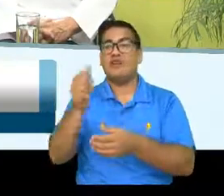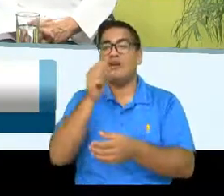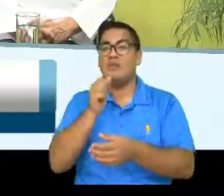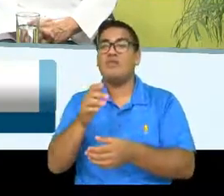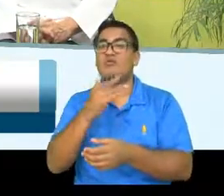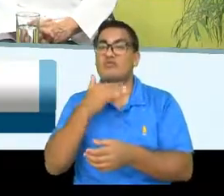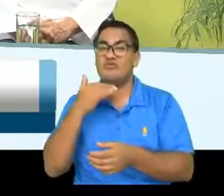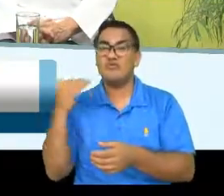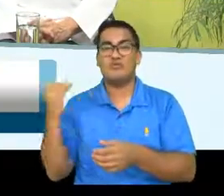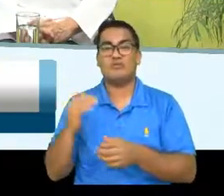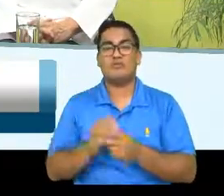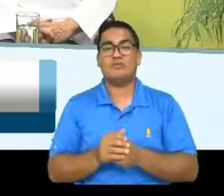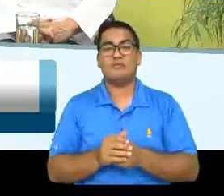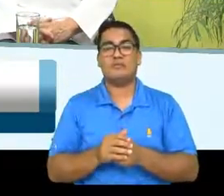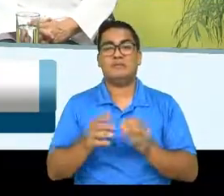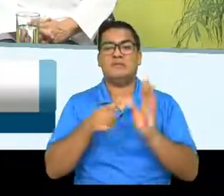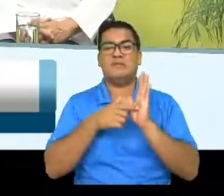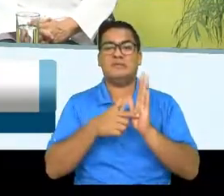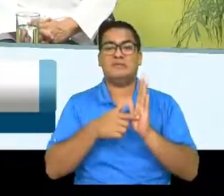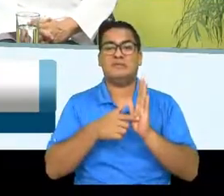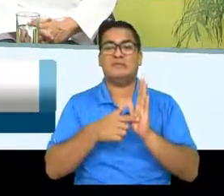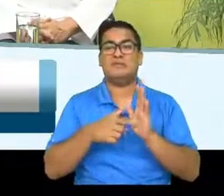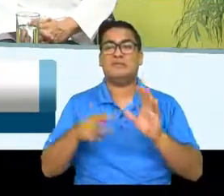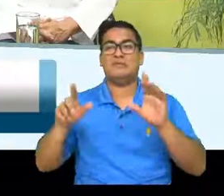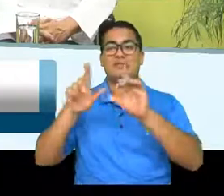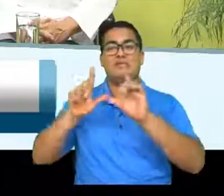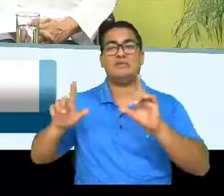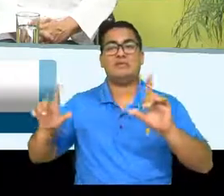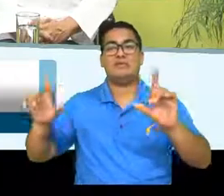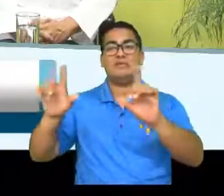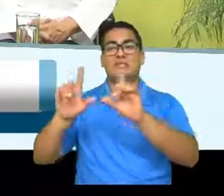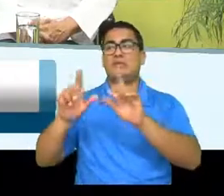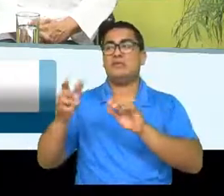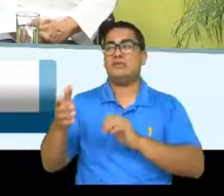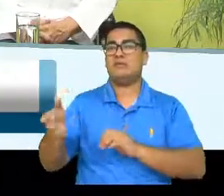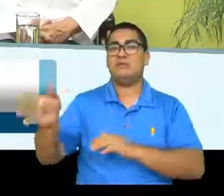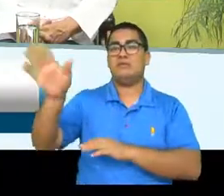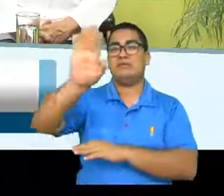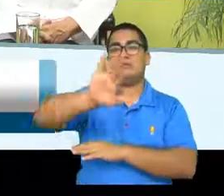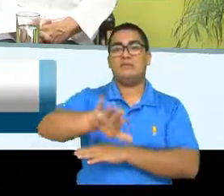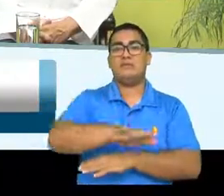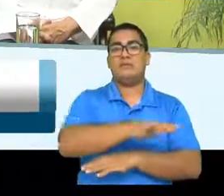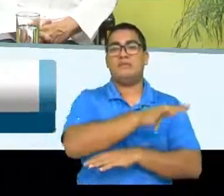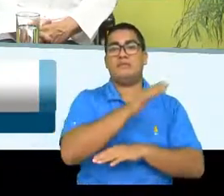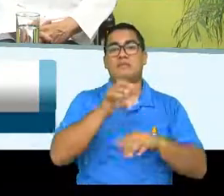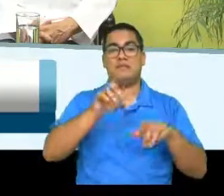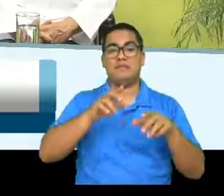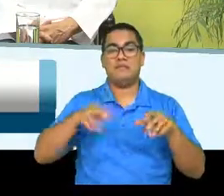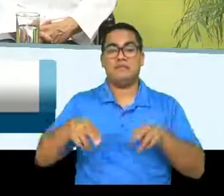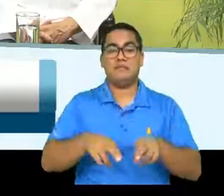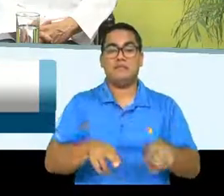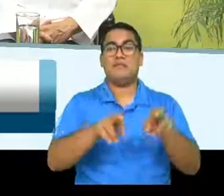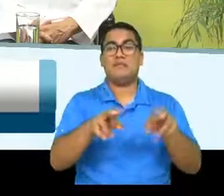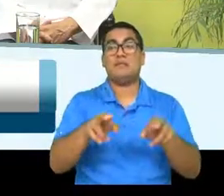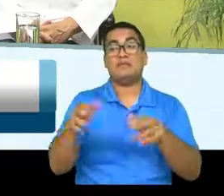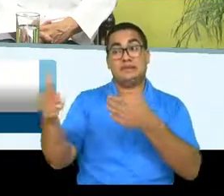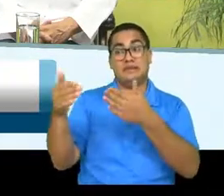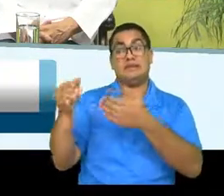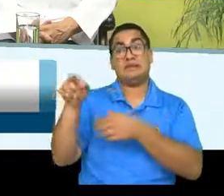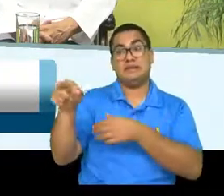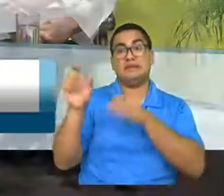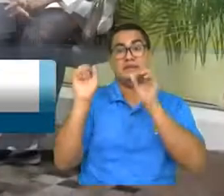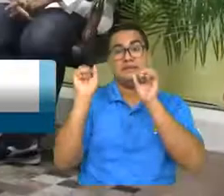estancadas, así es. Ya. Por ejemplo, lugares así como zona costera, a un lago, a un río, son posibles zonas